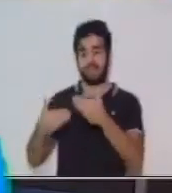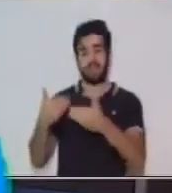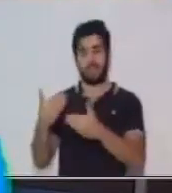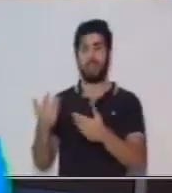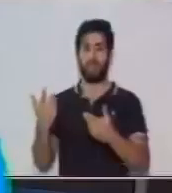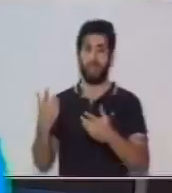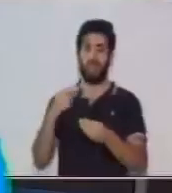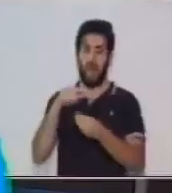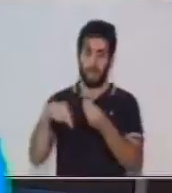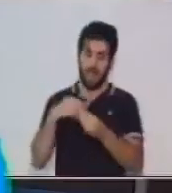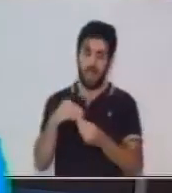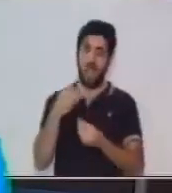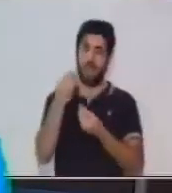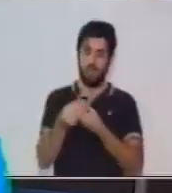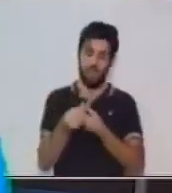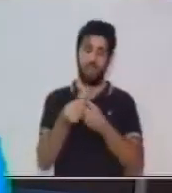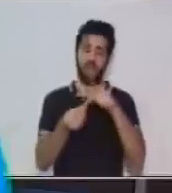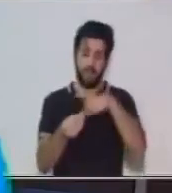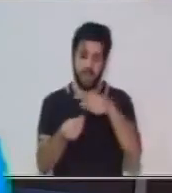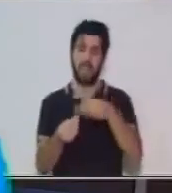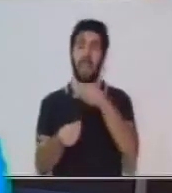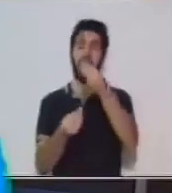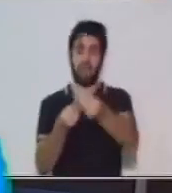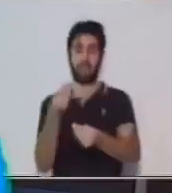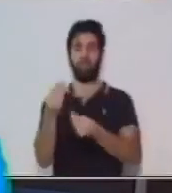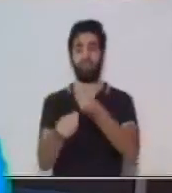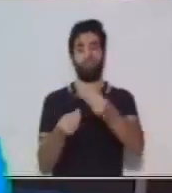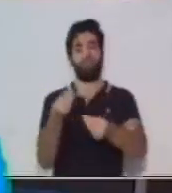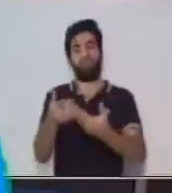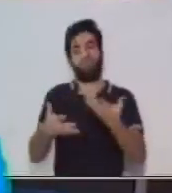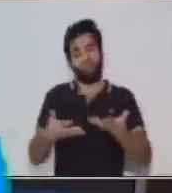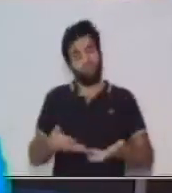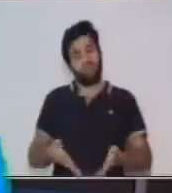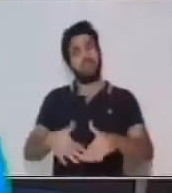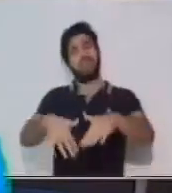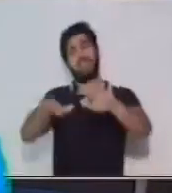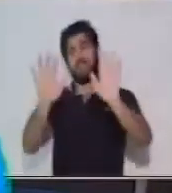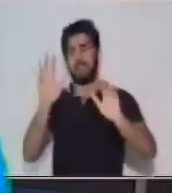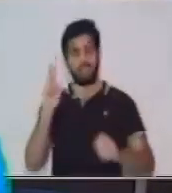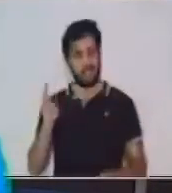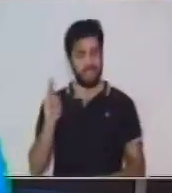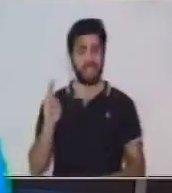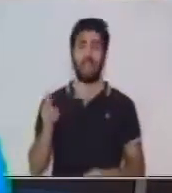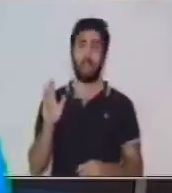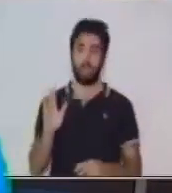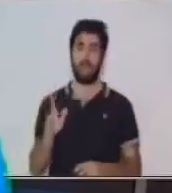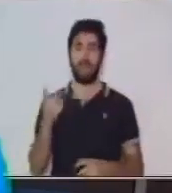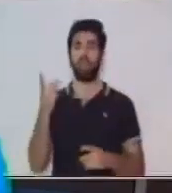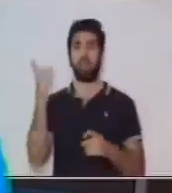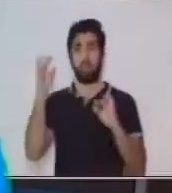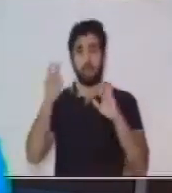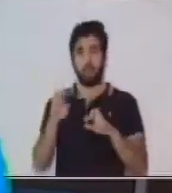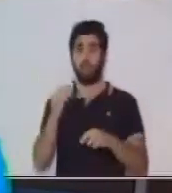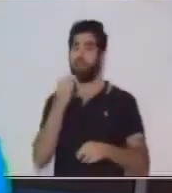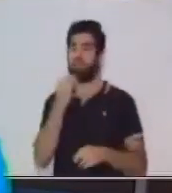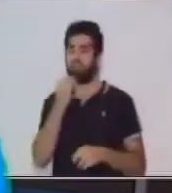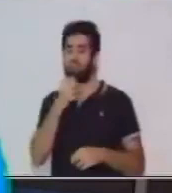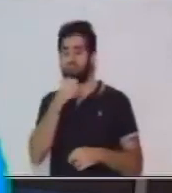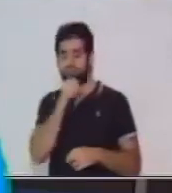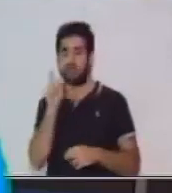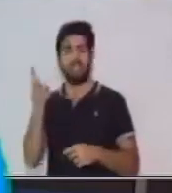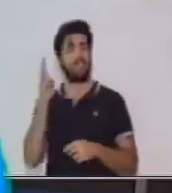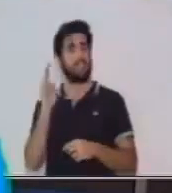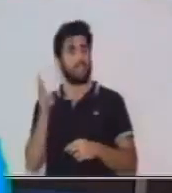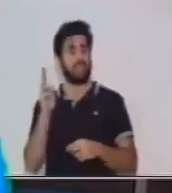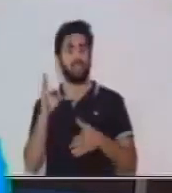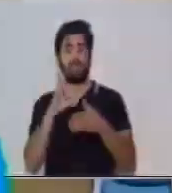en generación, como te había dicho con anterioridad. Y eso significa que las personas mayores son las que más nos pueden transmitir este